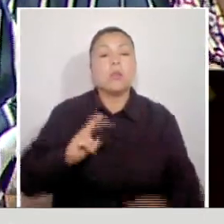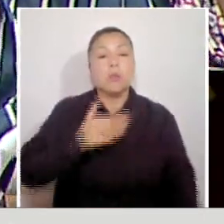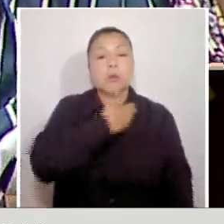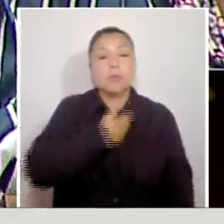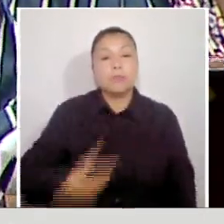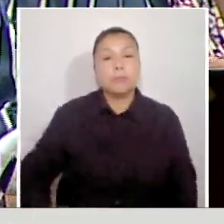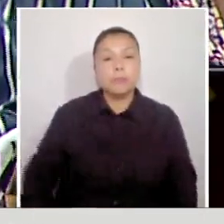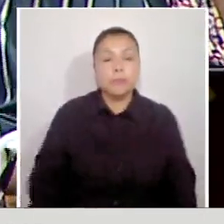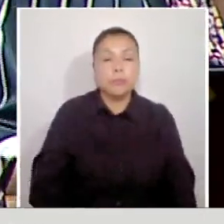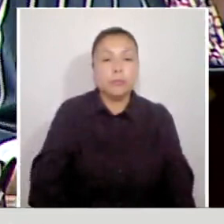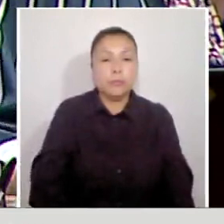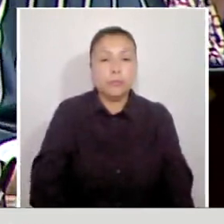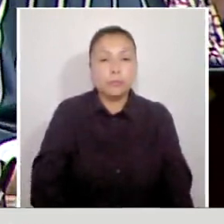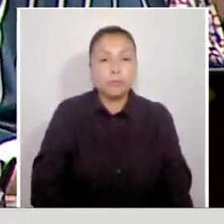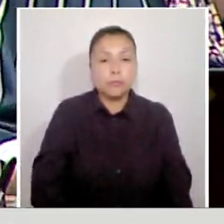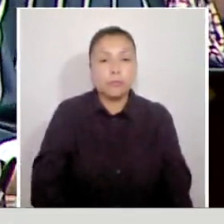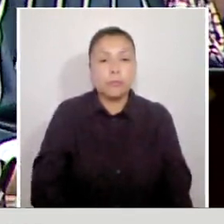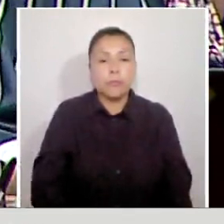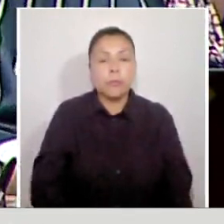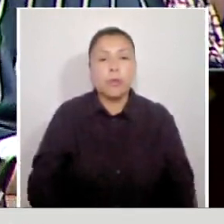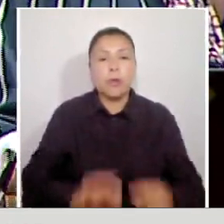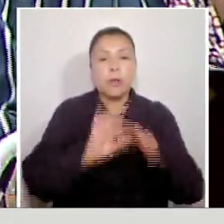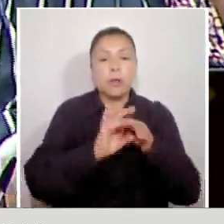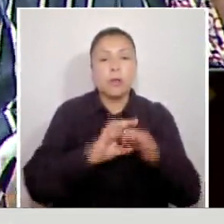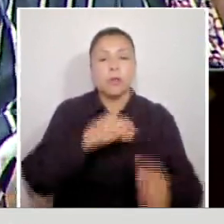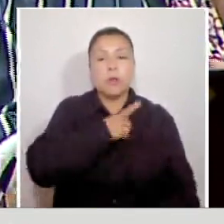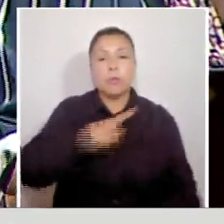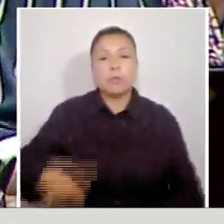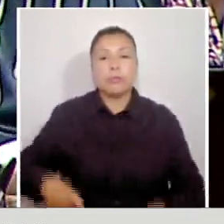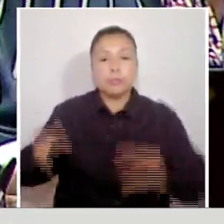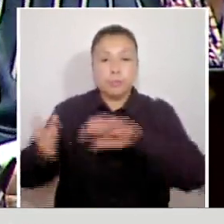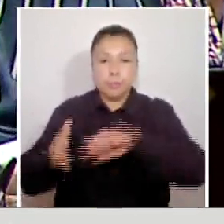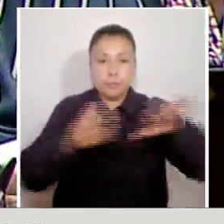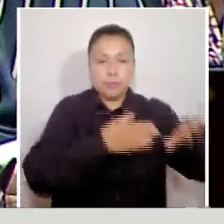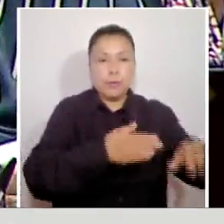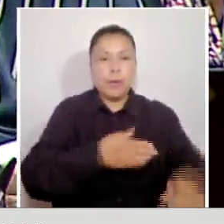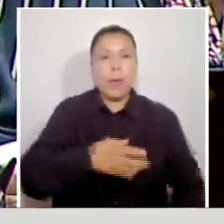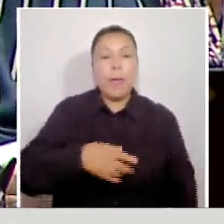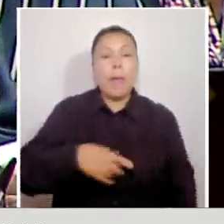presidente Gracias diputado tiene la palabra don Hernán